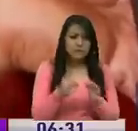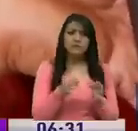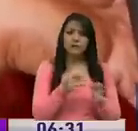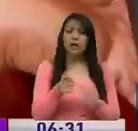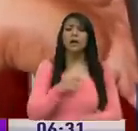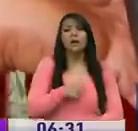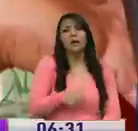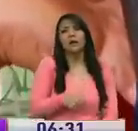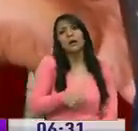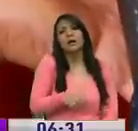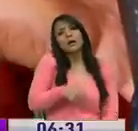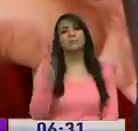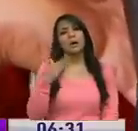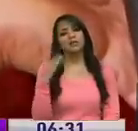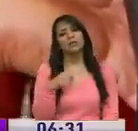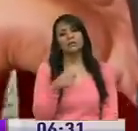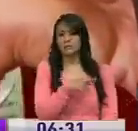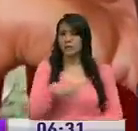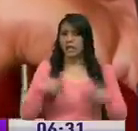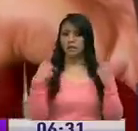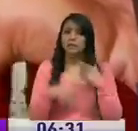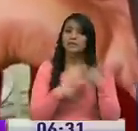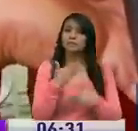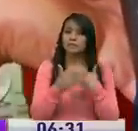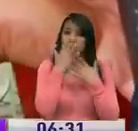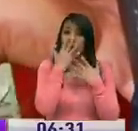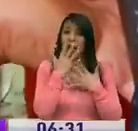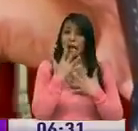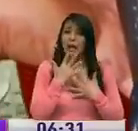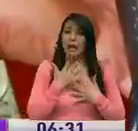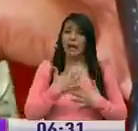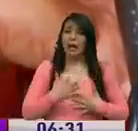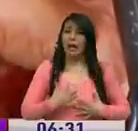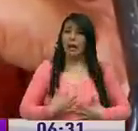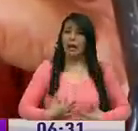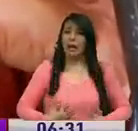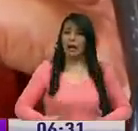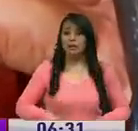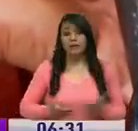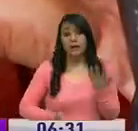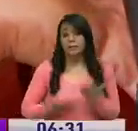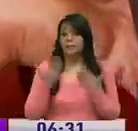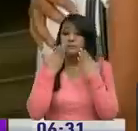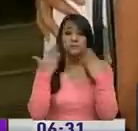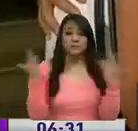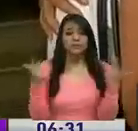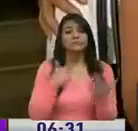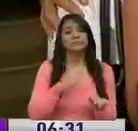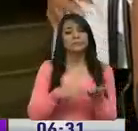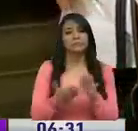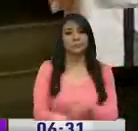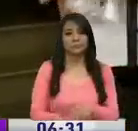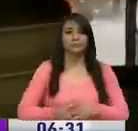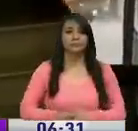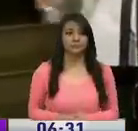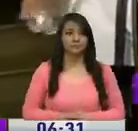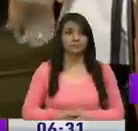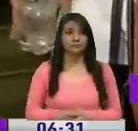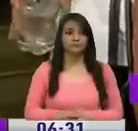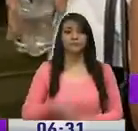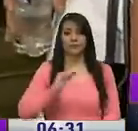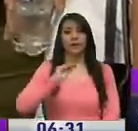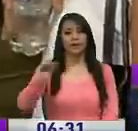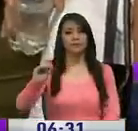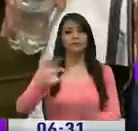movía el hombro movía la mano y ya después ya creo que la sangre también la deber llenado qué s yo de inmediato dieron aviso a los